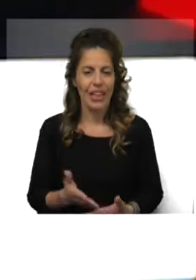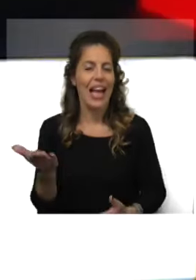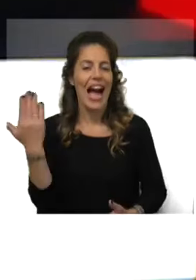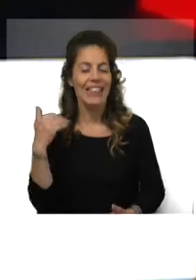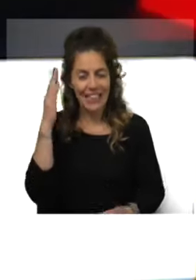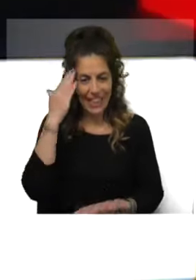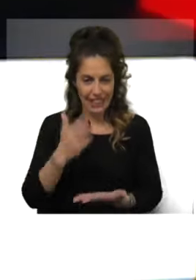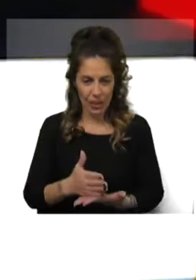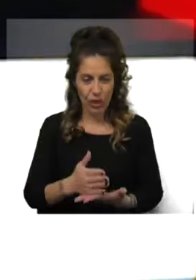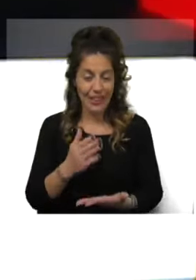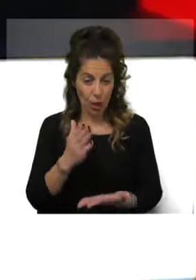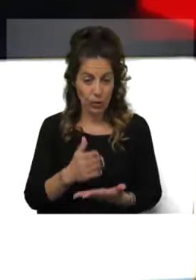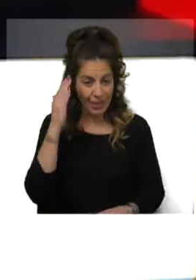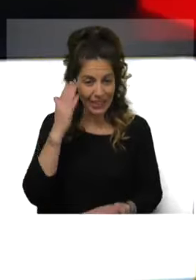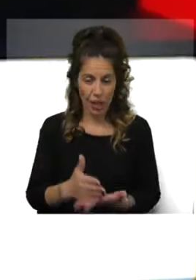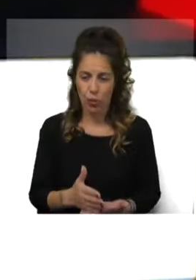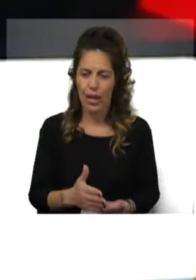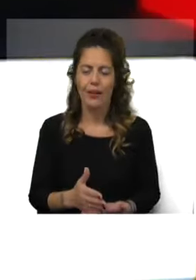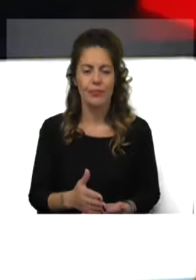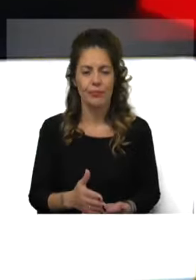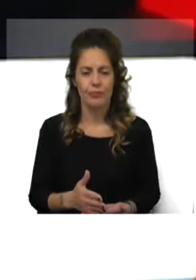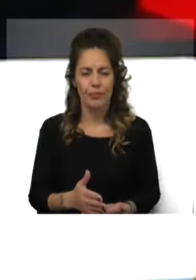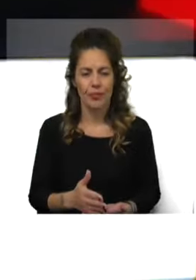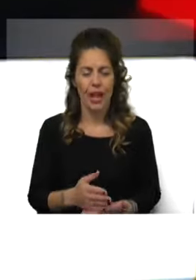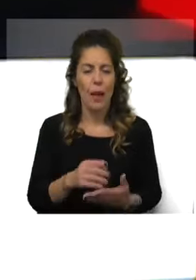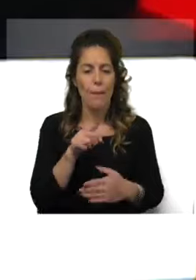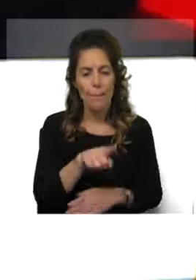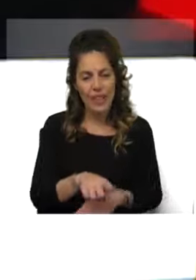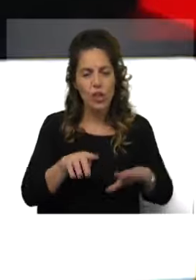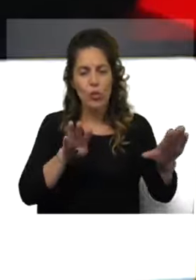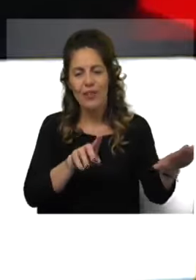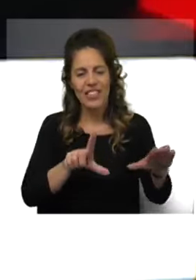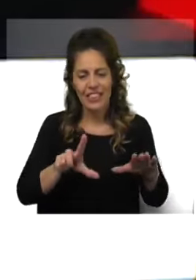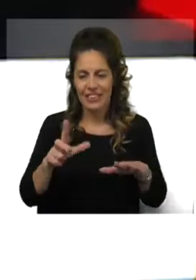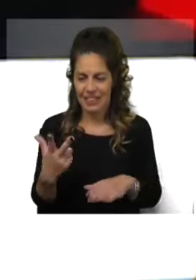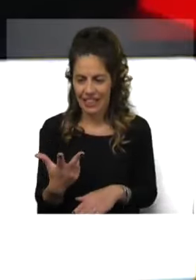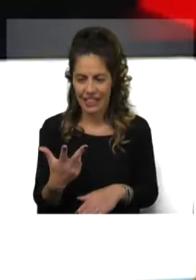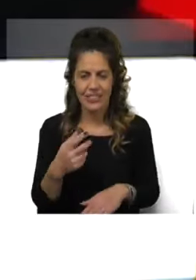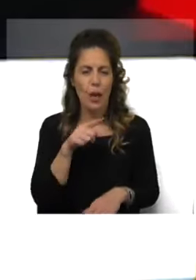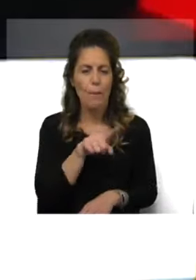de la dictadur de la última dictadura no de la de 1973